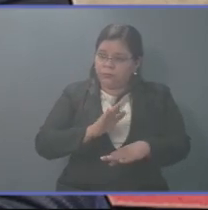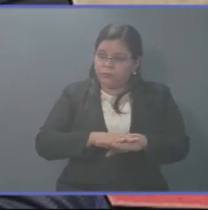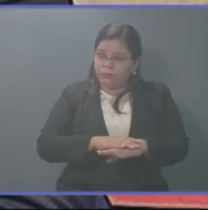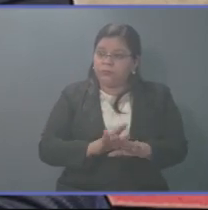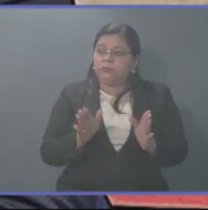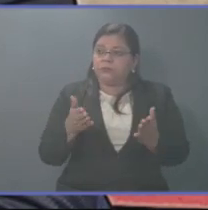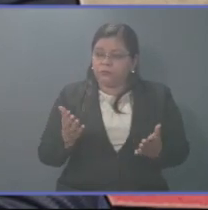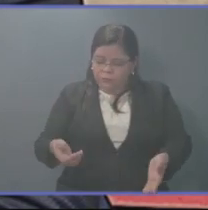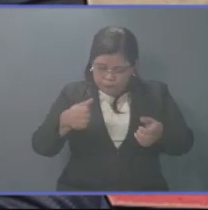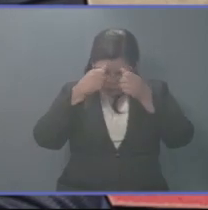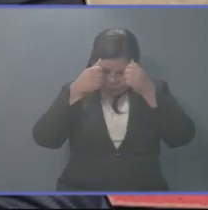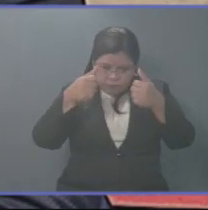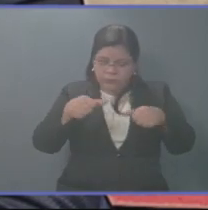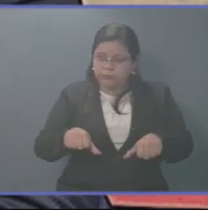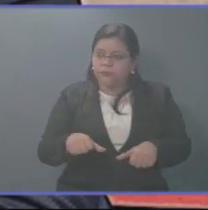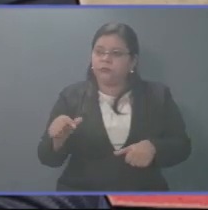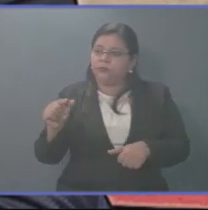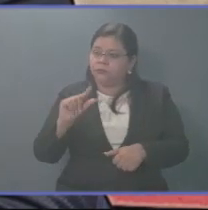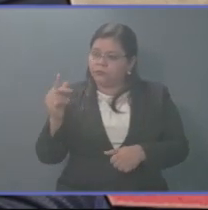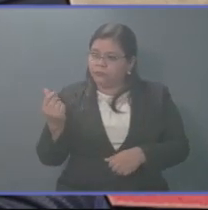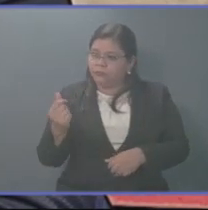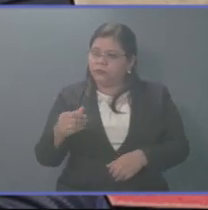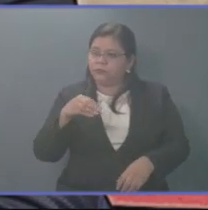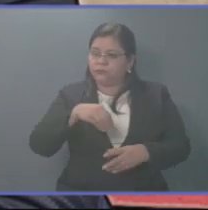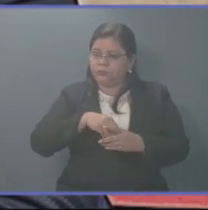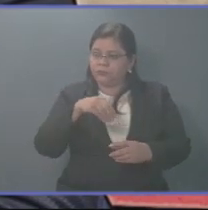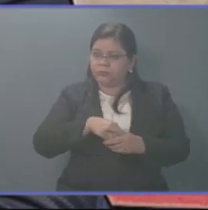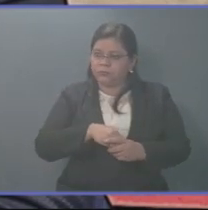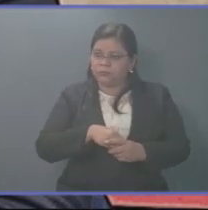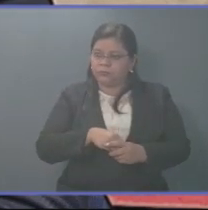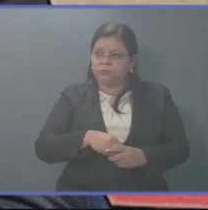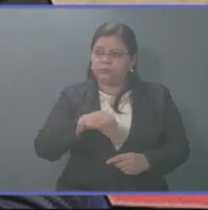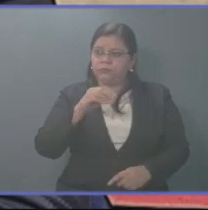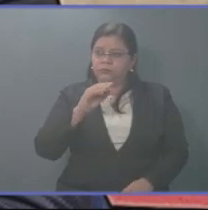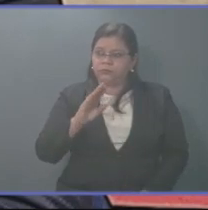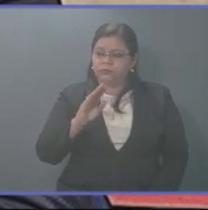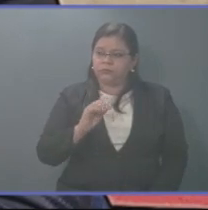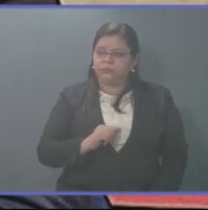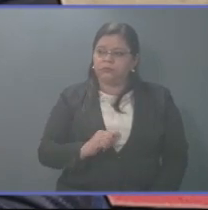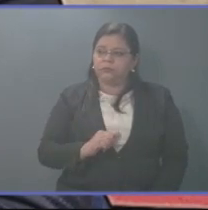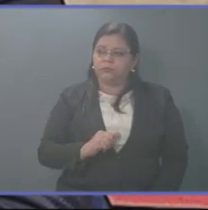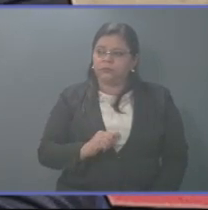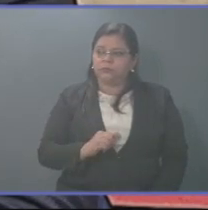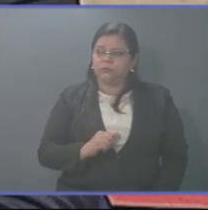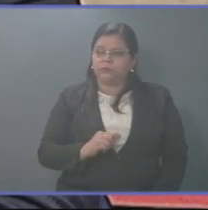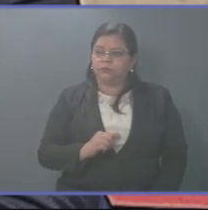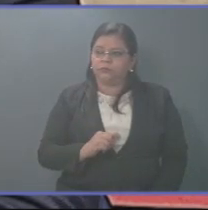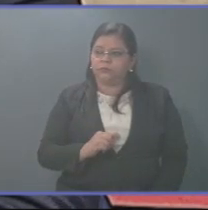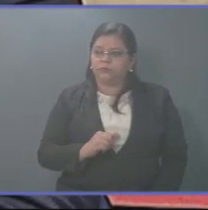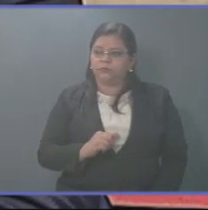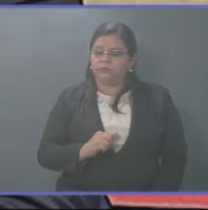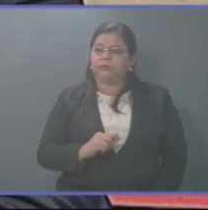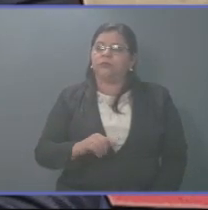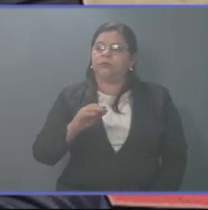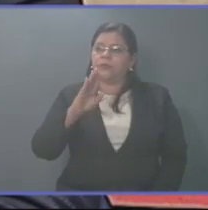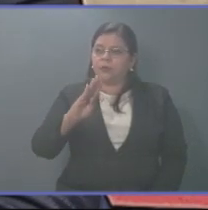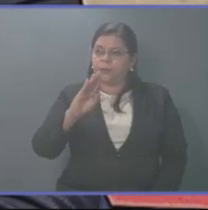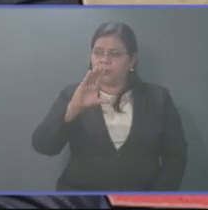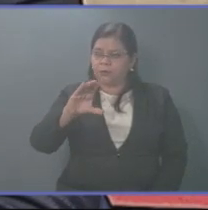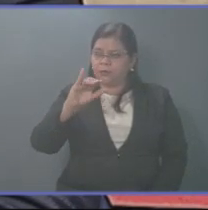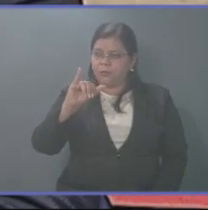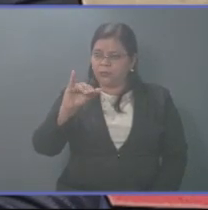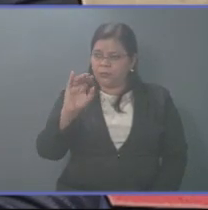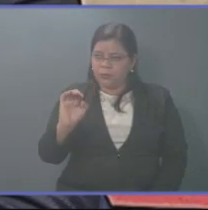que aprobemos el préstamo del Banco Centroamericano de Integración